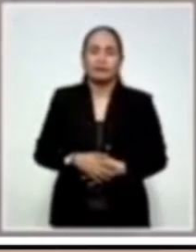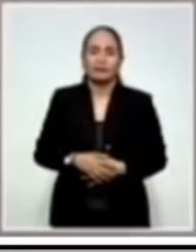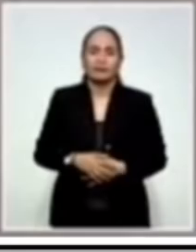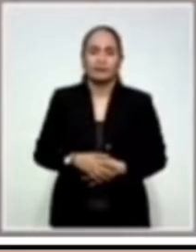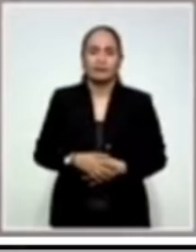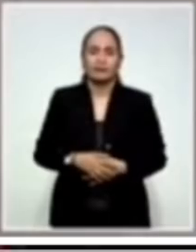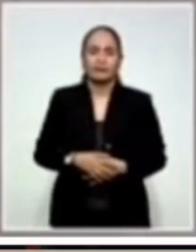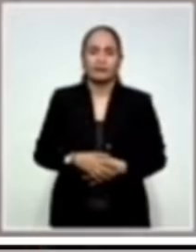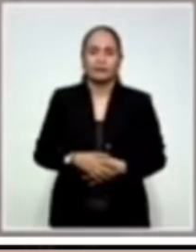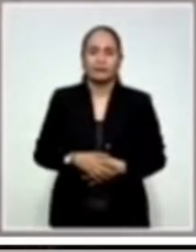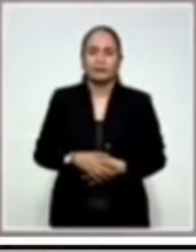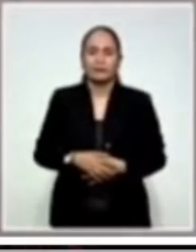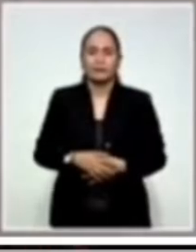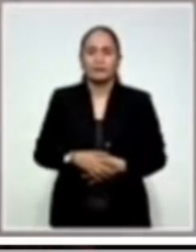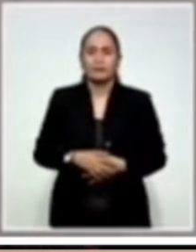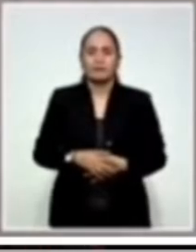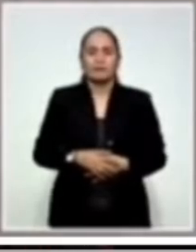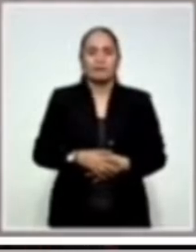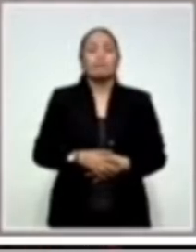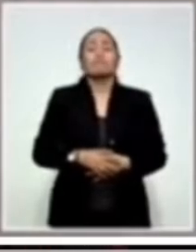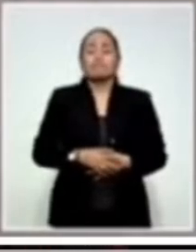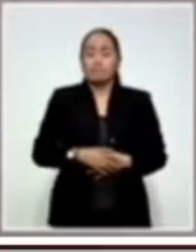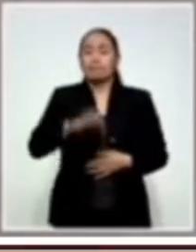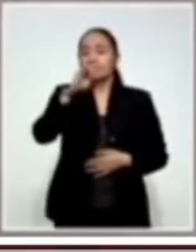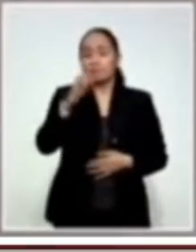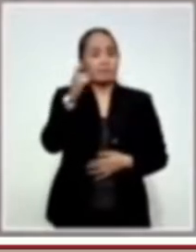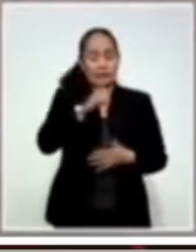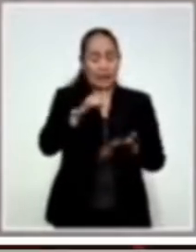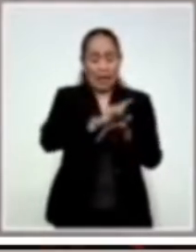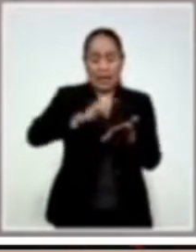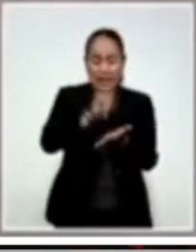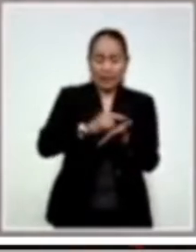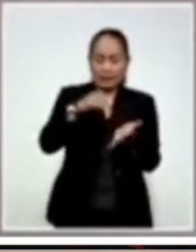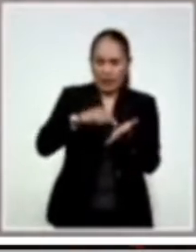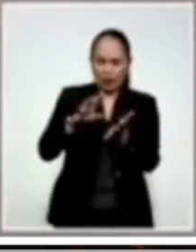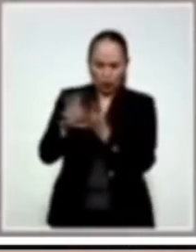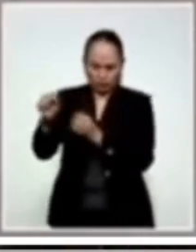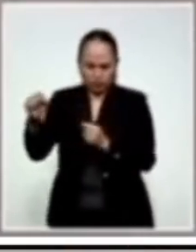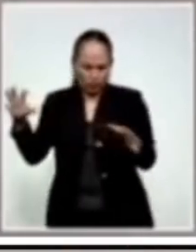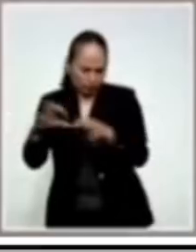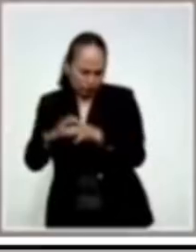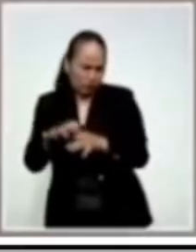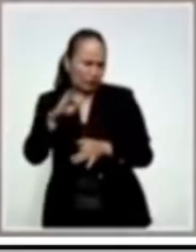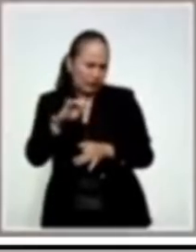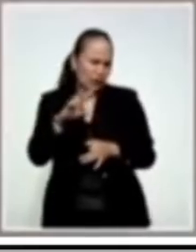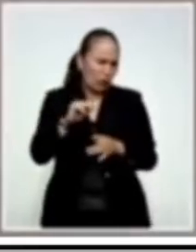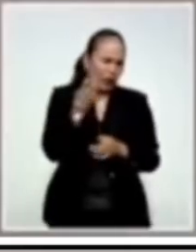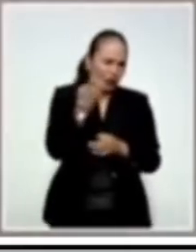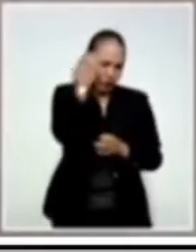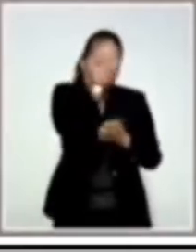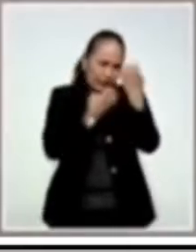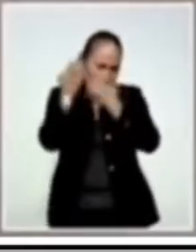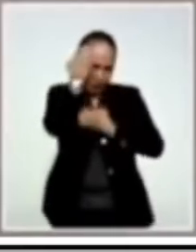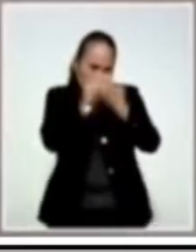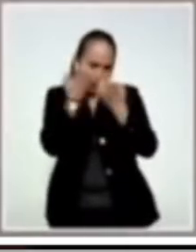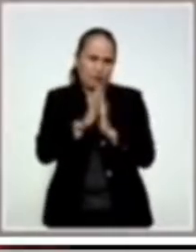Y lo cierto es que todas las leyes tienen una presunción de constitucionalidad. Y lo cierto es que la interpretación